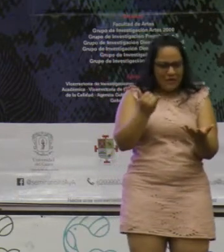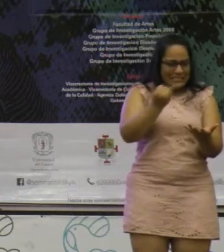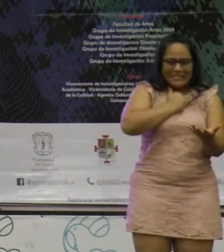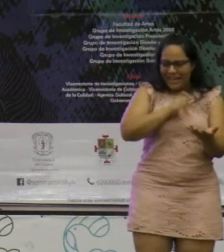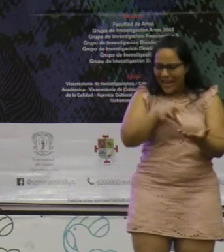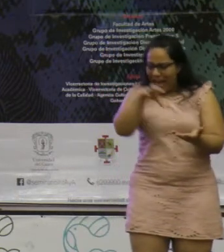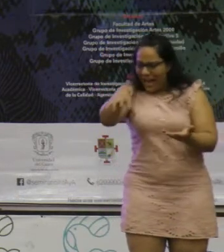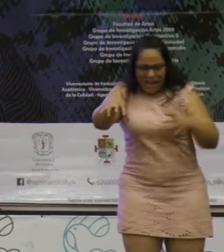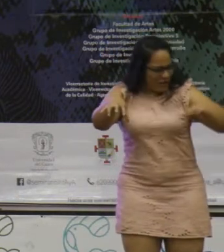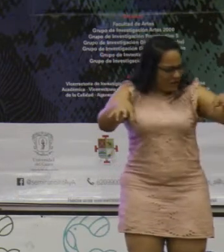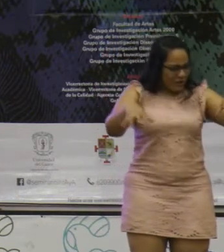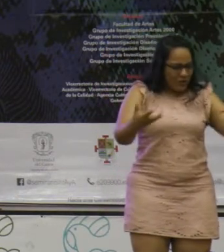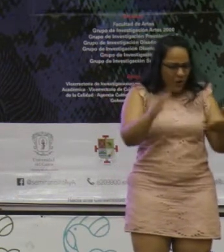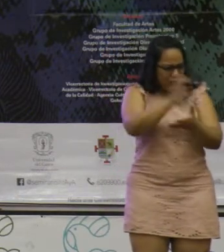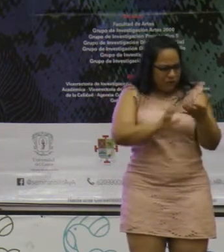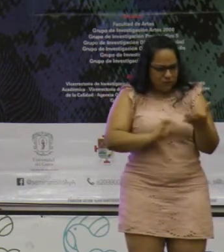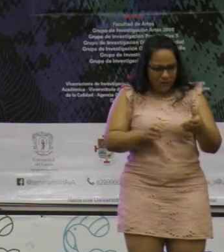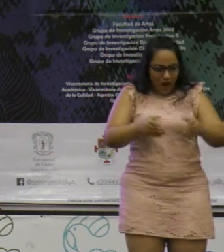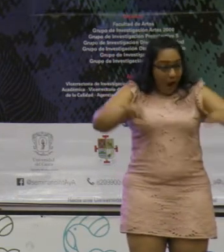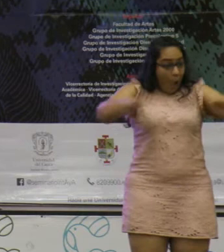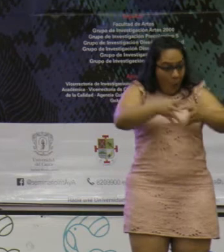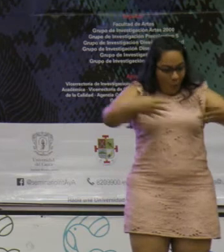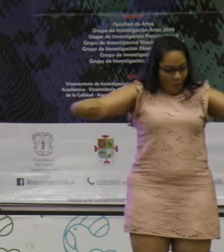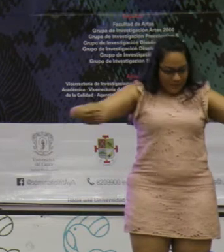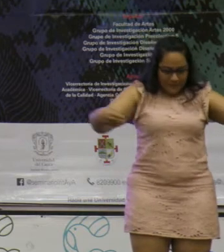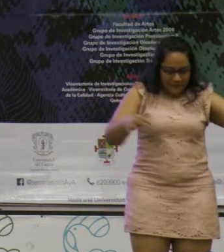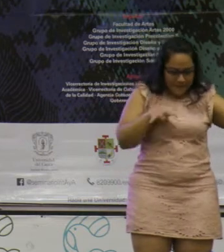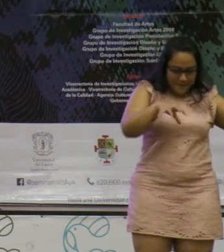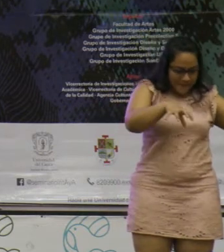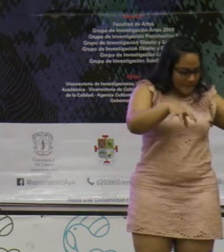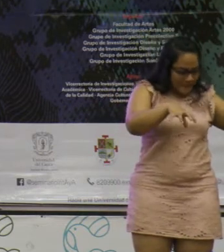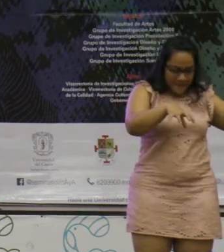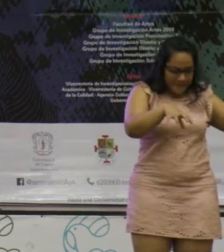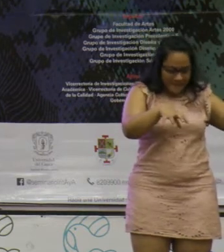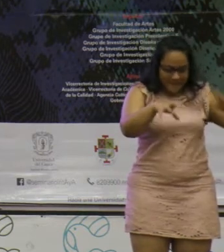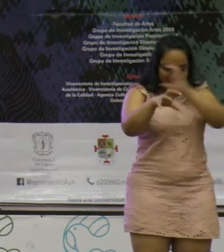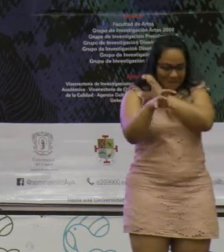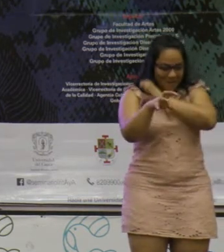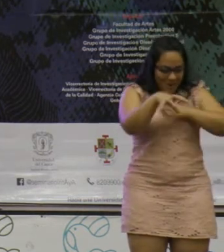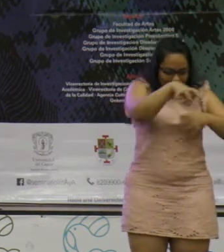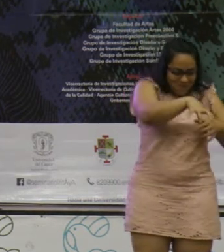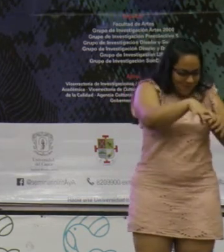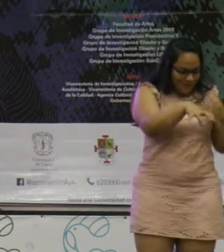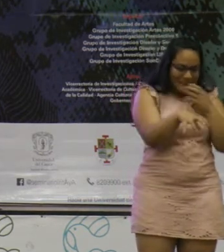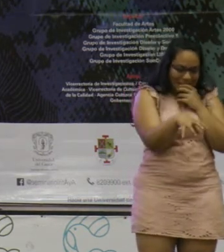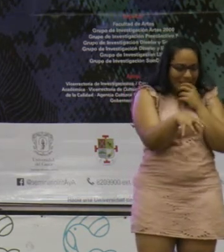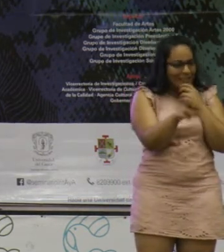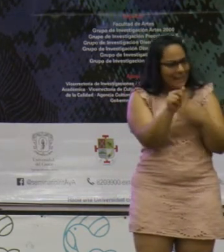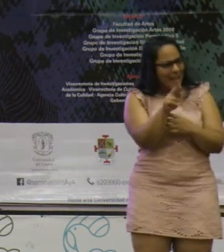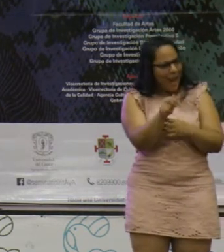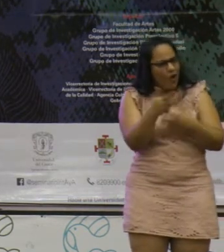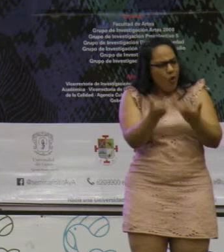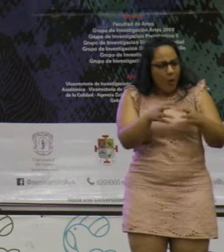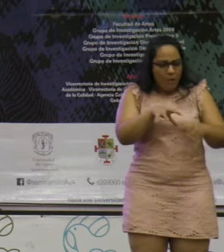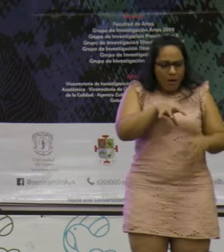acá. Otra persona que el mapa no le cupo. O sea, por más que le daba, la plaza fue muy particular, creo que fue la experiencia más extraña. La